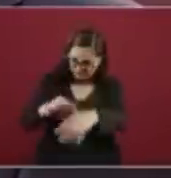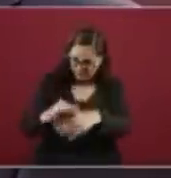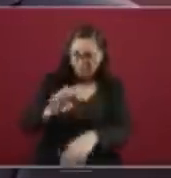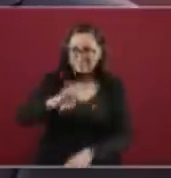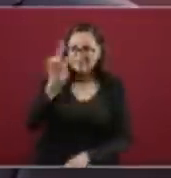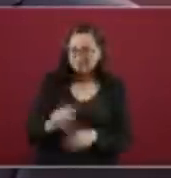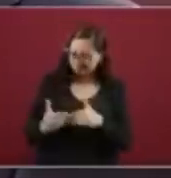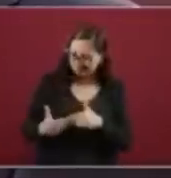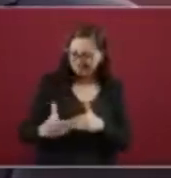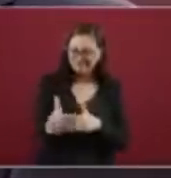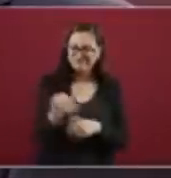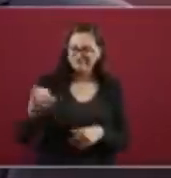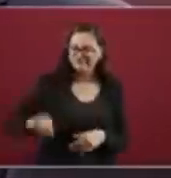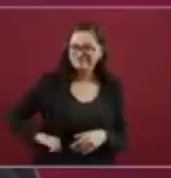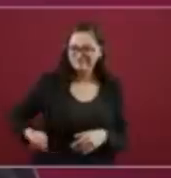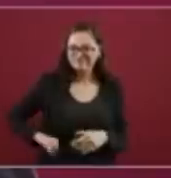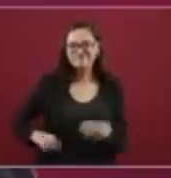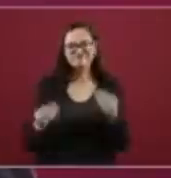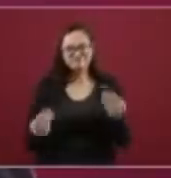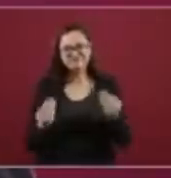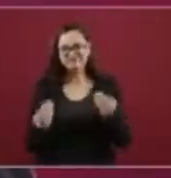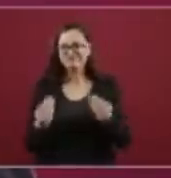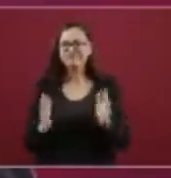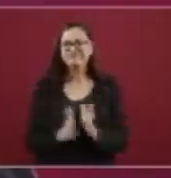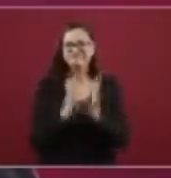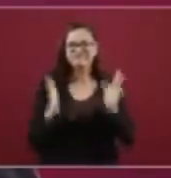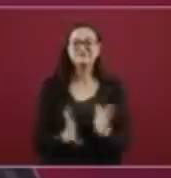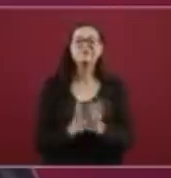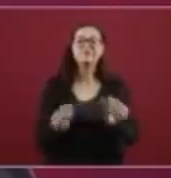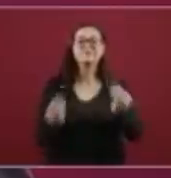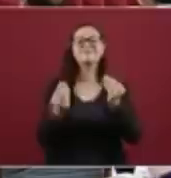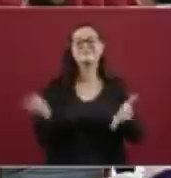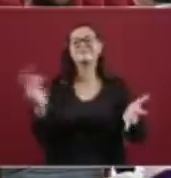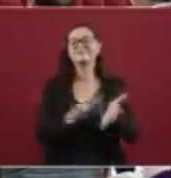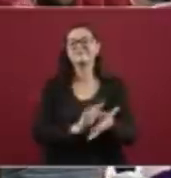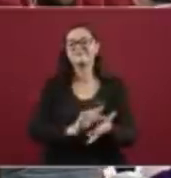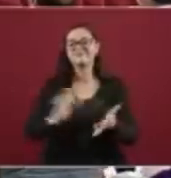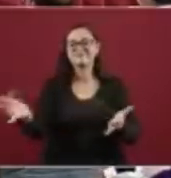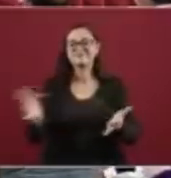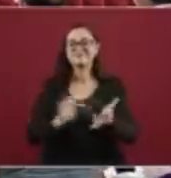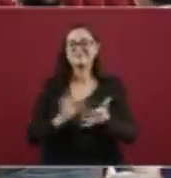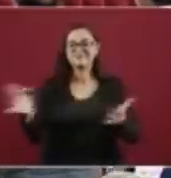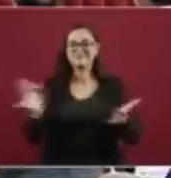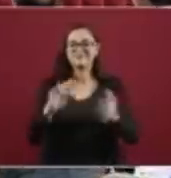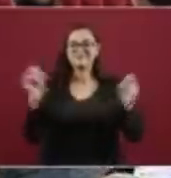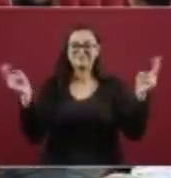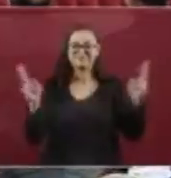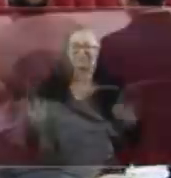interesante, de mucha participación. Muchísimas gracias. Gracias.